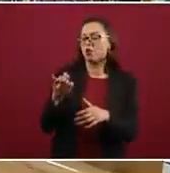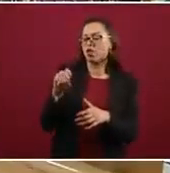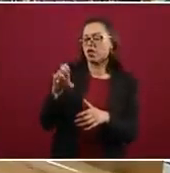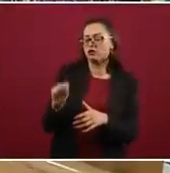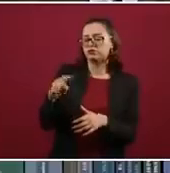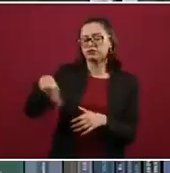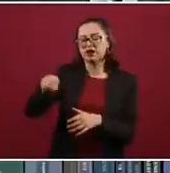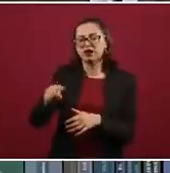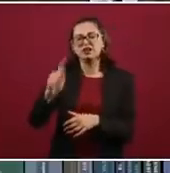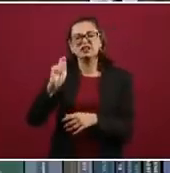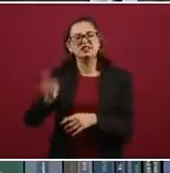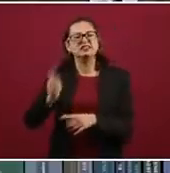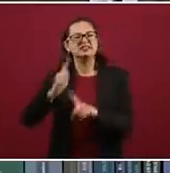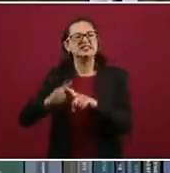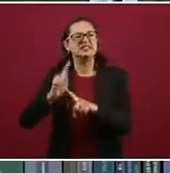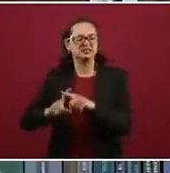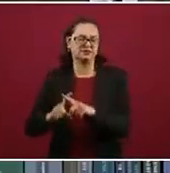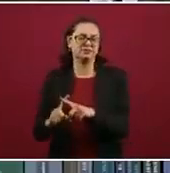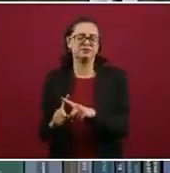jurídico-política.